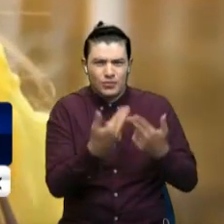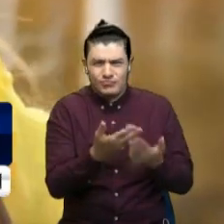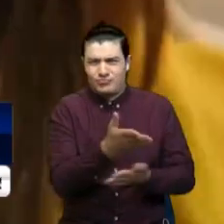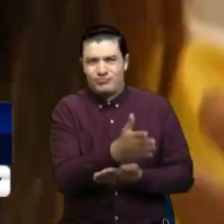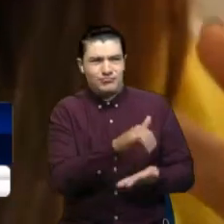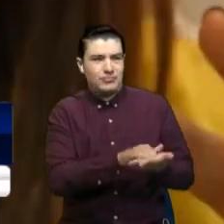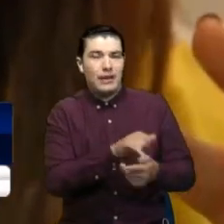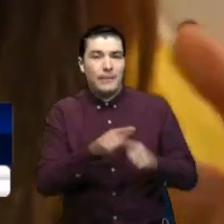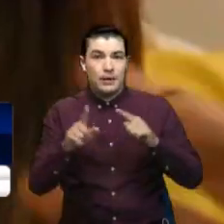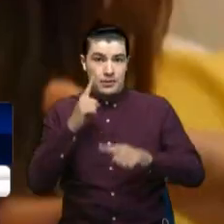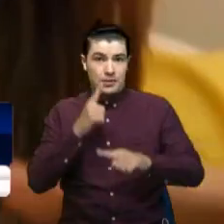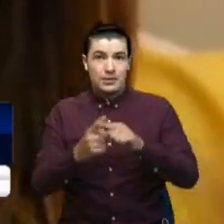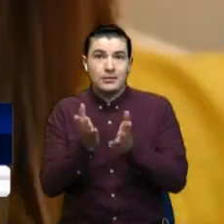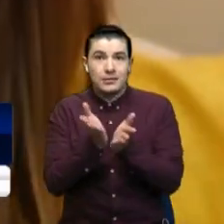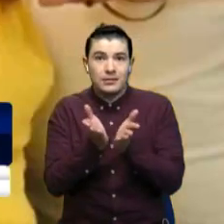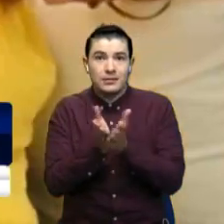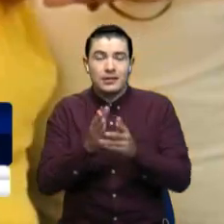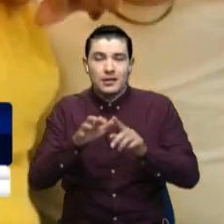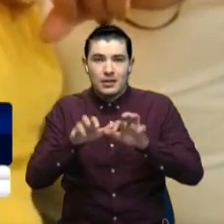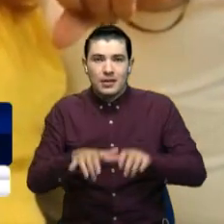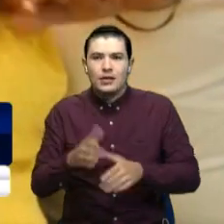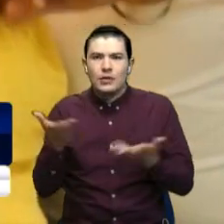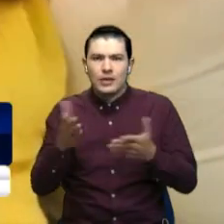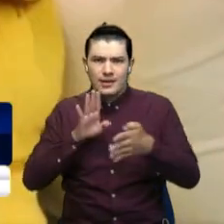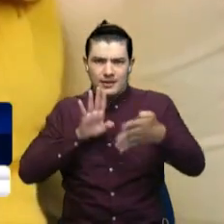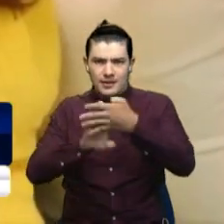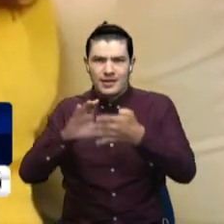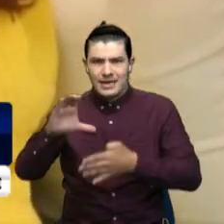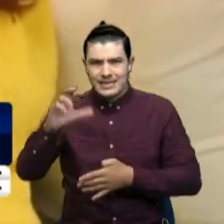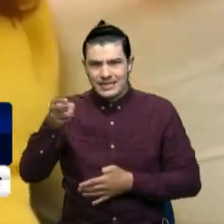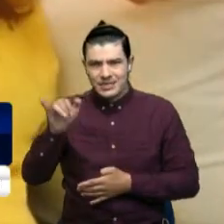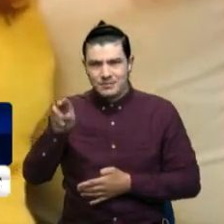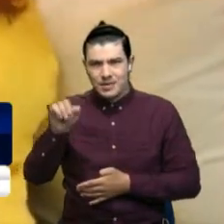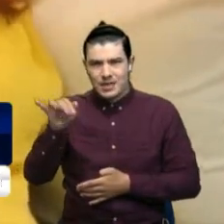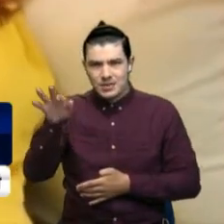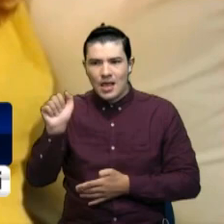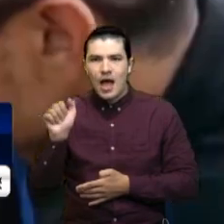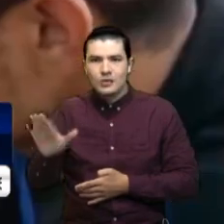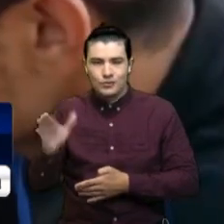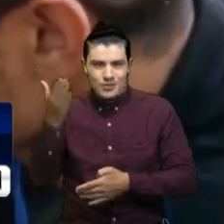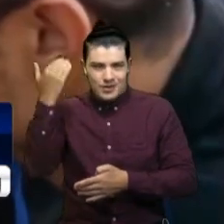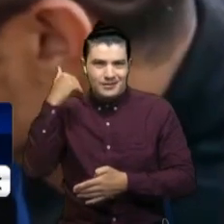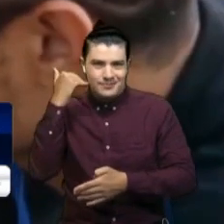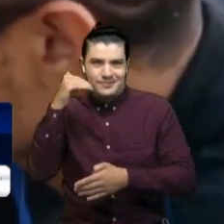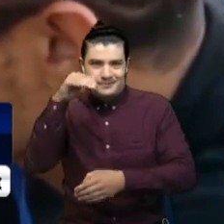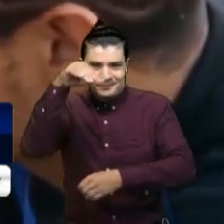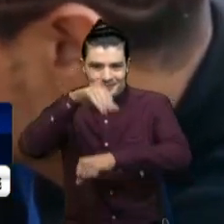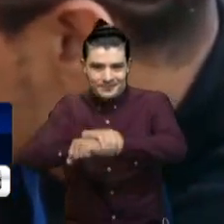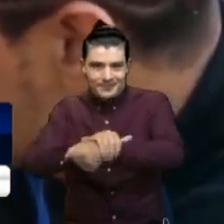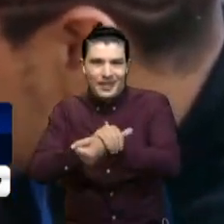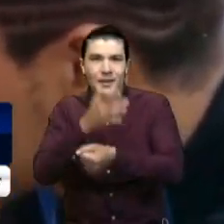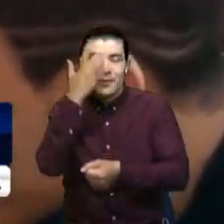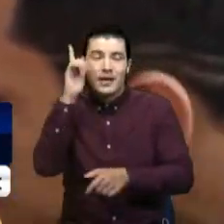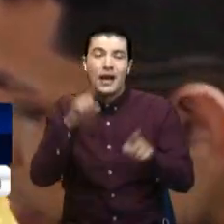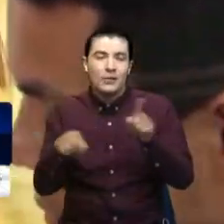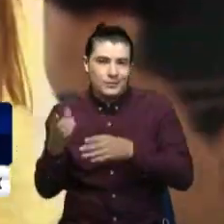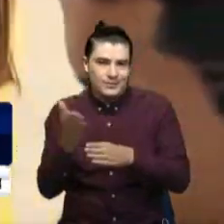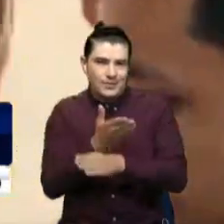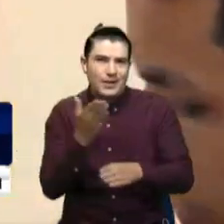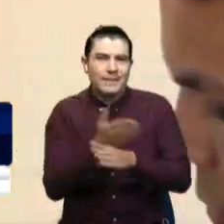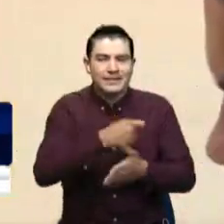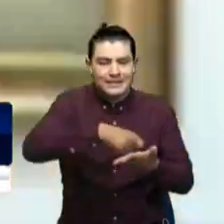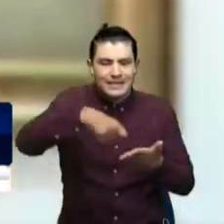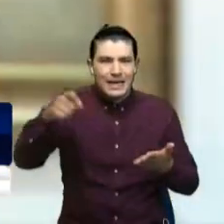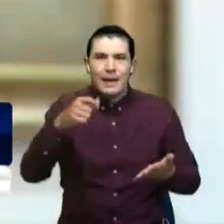ex secretaria que permanece en la cárcel de chimitá fue privada de la libertad por resultas irregularidades en la celebración del